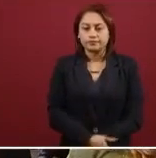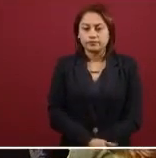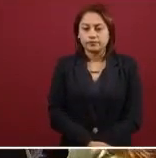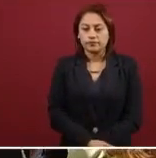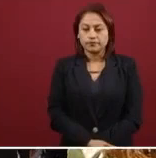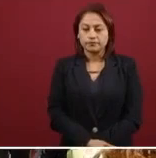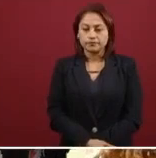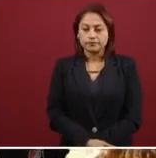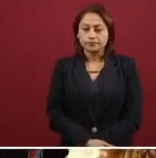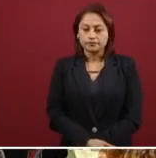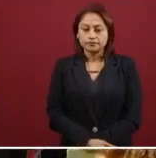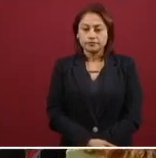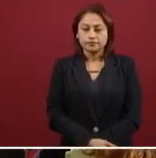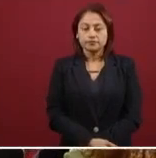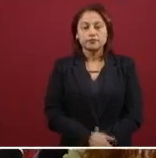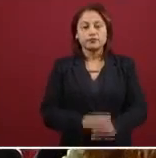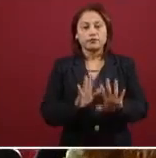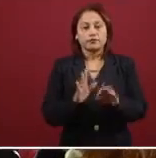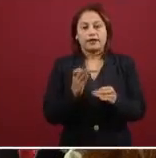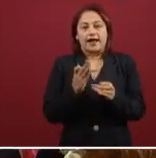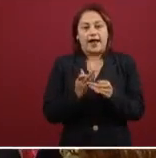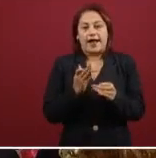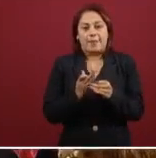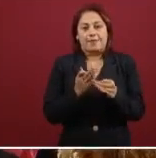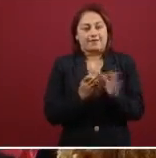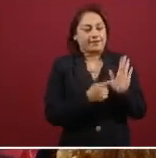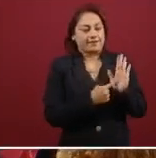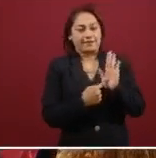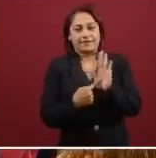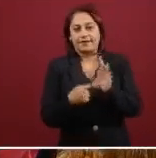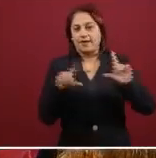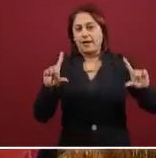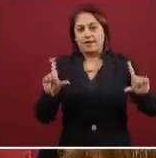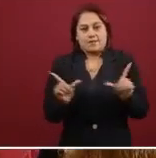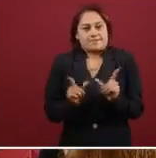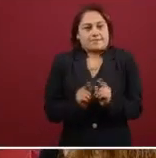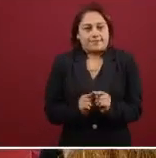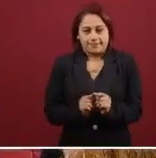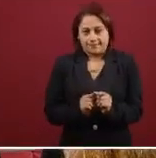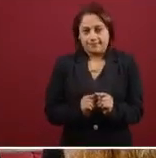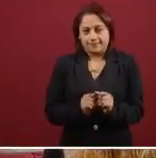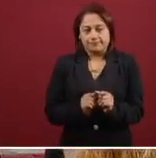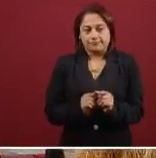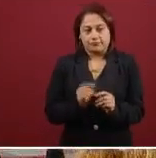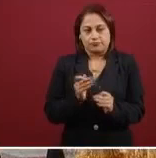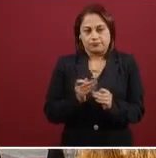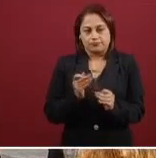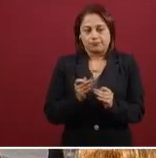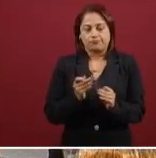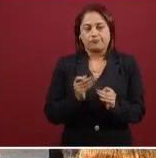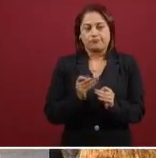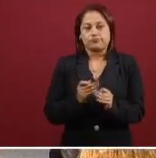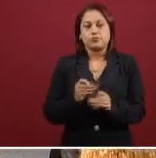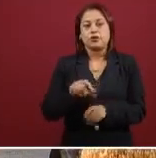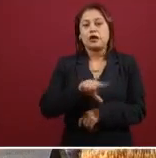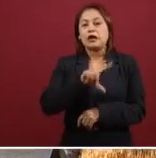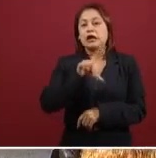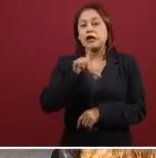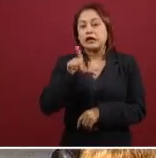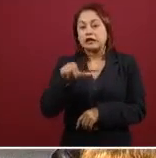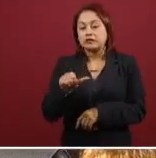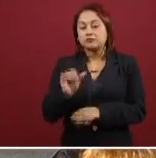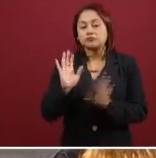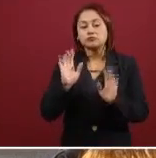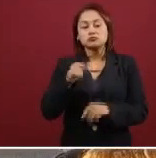Sí, este es un resumen muy apretado el que presentamos ahorita, se va a dar a conocer, estamos intentando que el